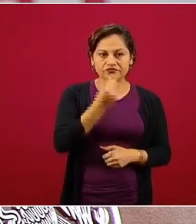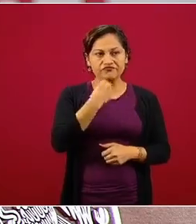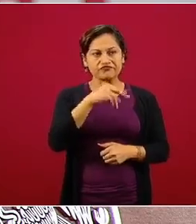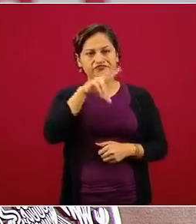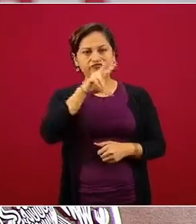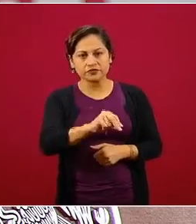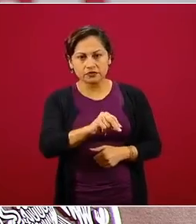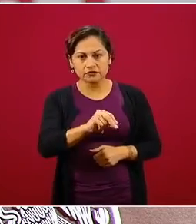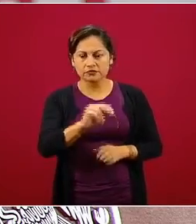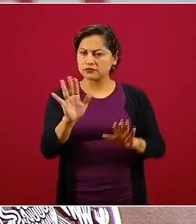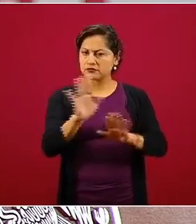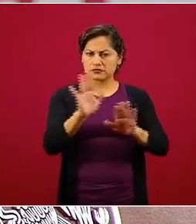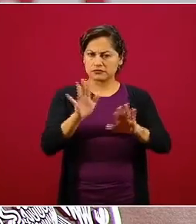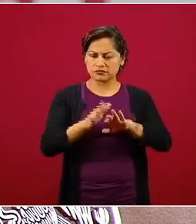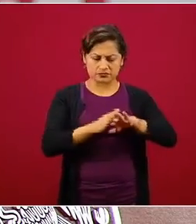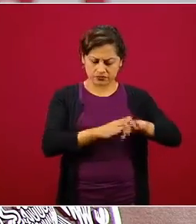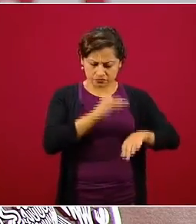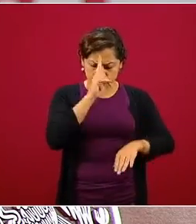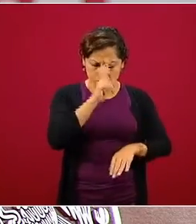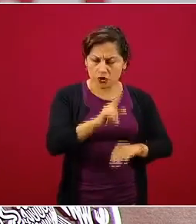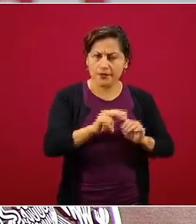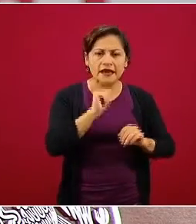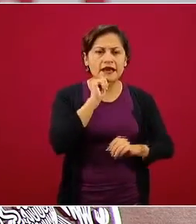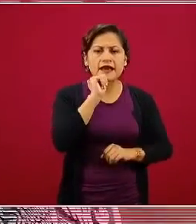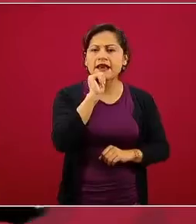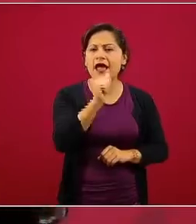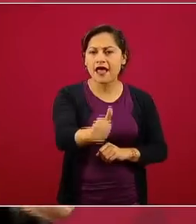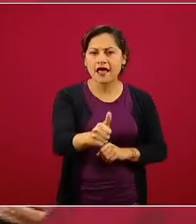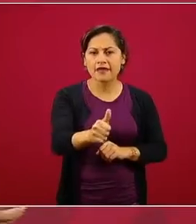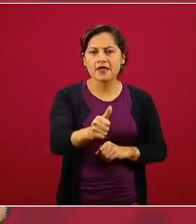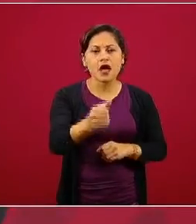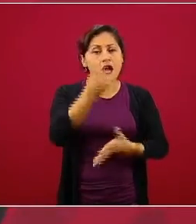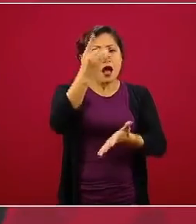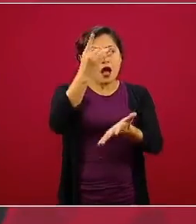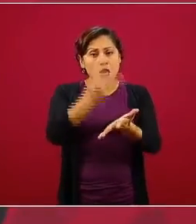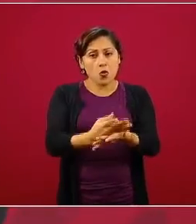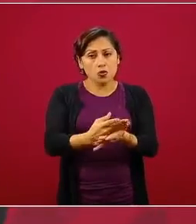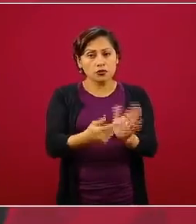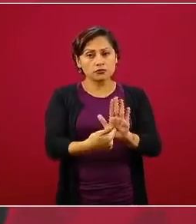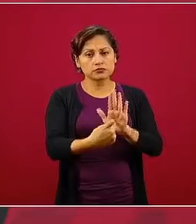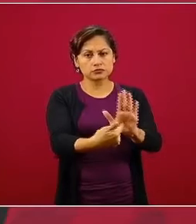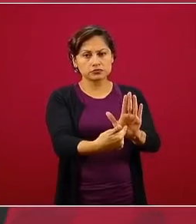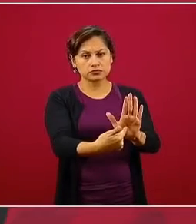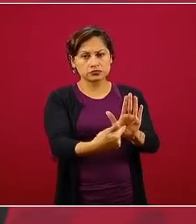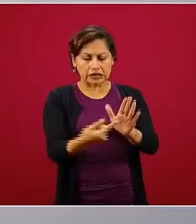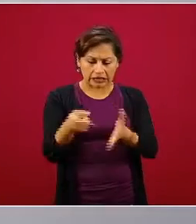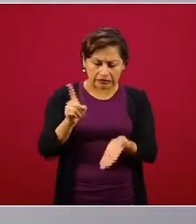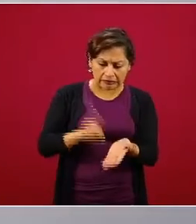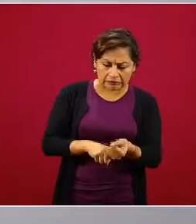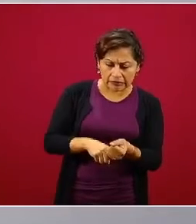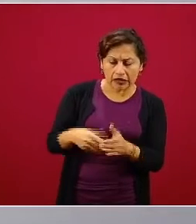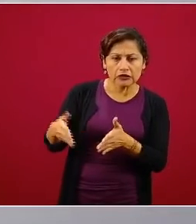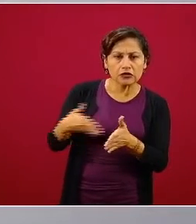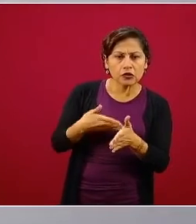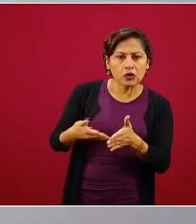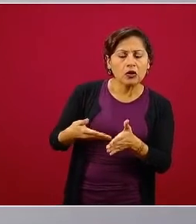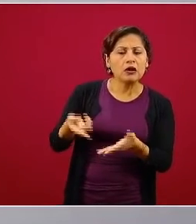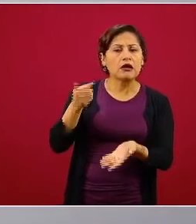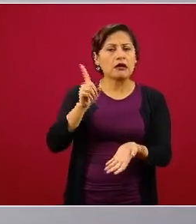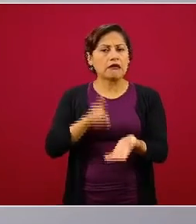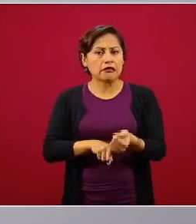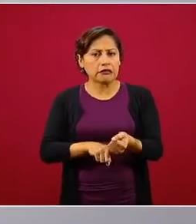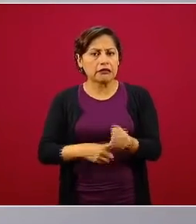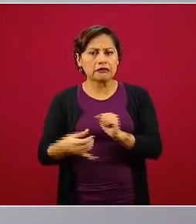No, dar información sobre lo que contienen los alimentos, lo